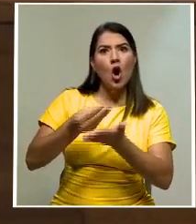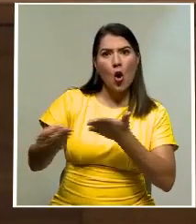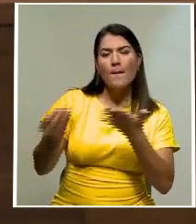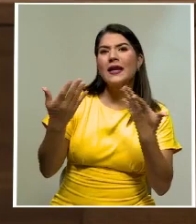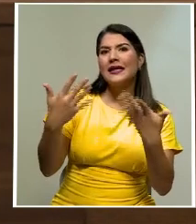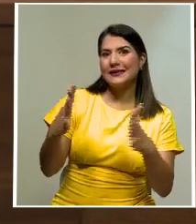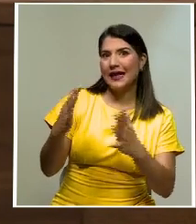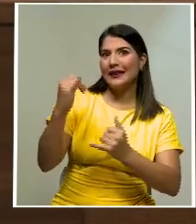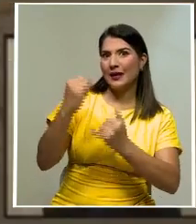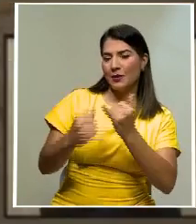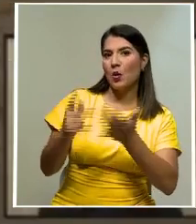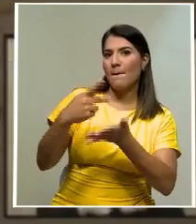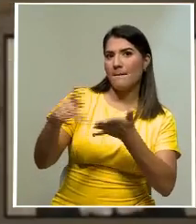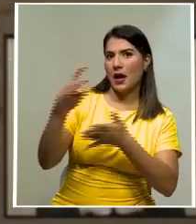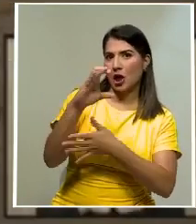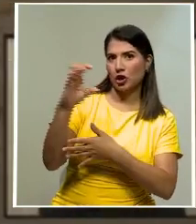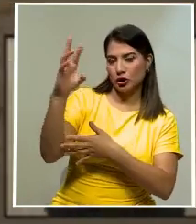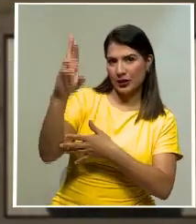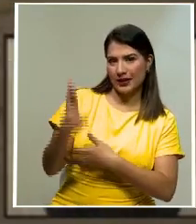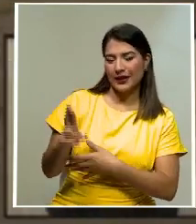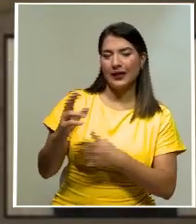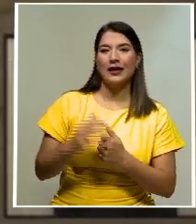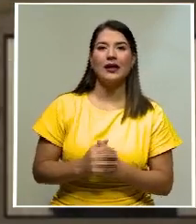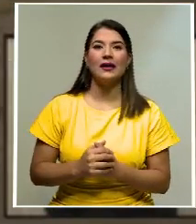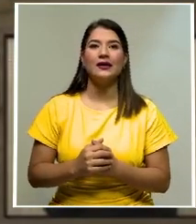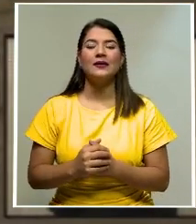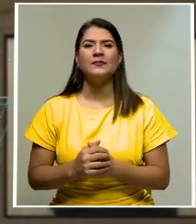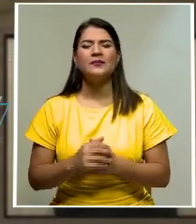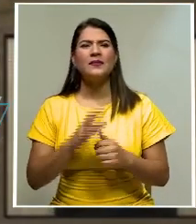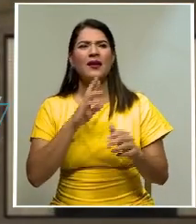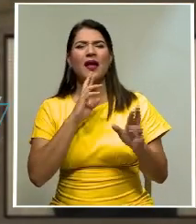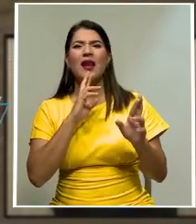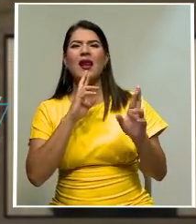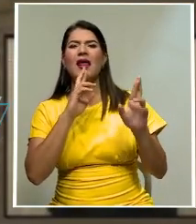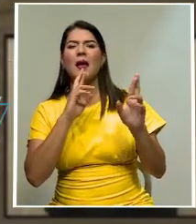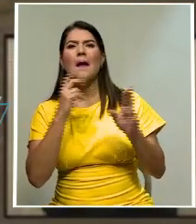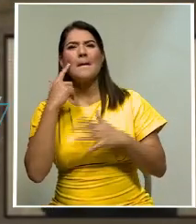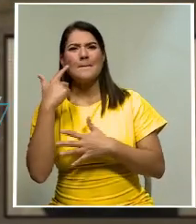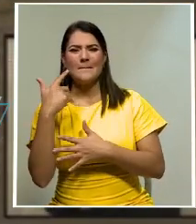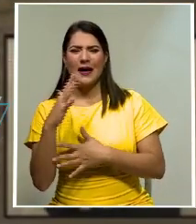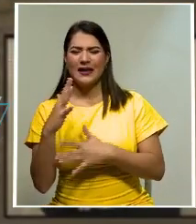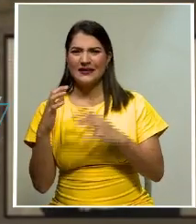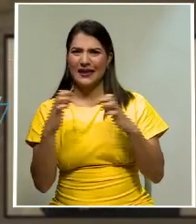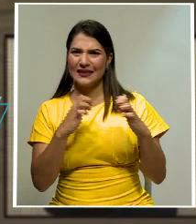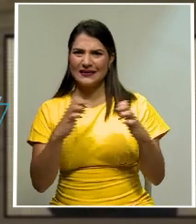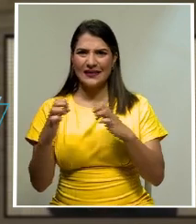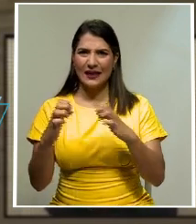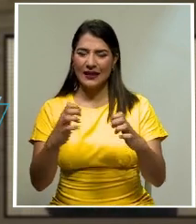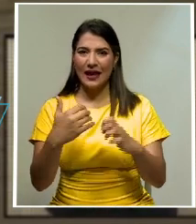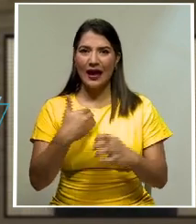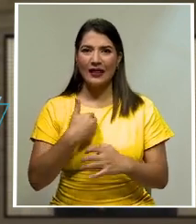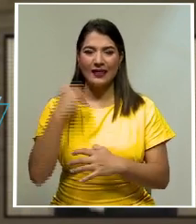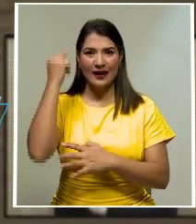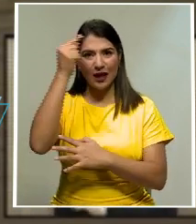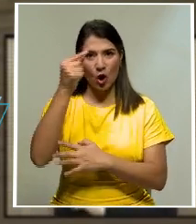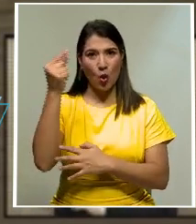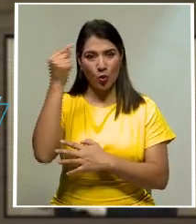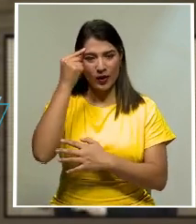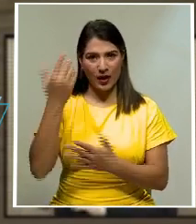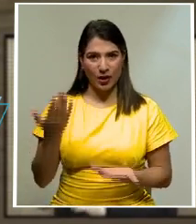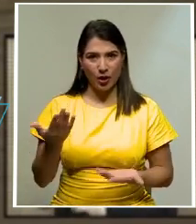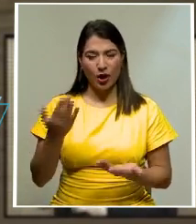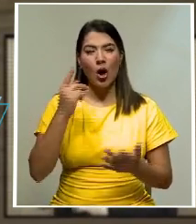hecho anteriormente. Las respuestas por el ocultismo que tiene, pareciera una estrategia del gobierno, de por